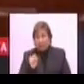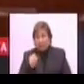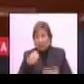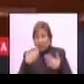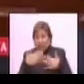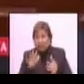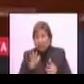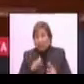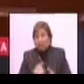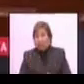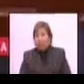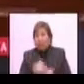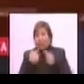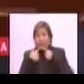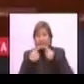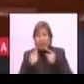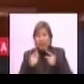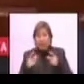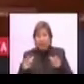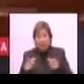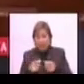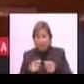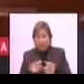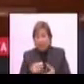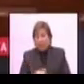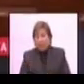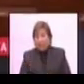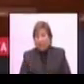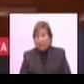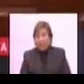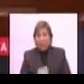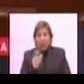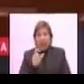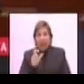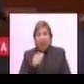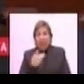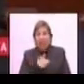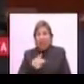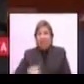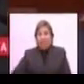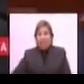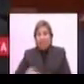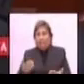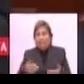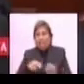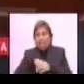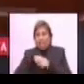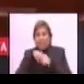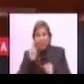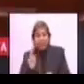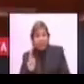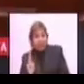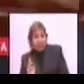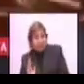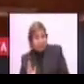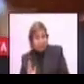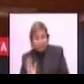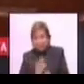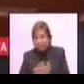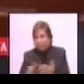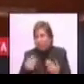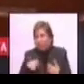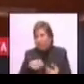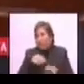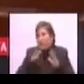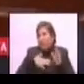habido el informe de la Contraloría y no estaba mencionado, el día lunes aparece con el presidente de la República renunciando O sea, por, renuncian ellos,